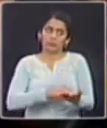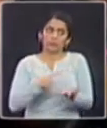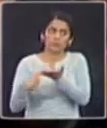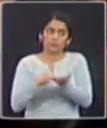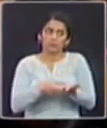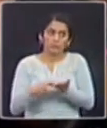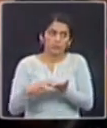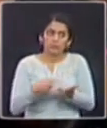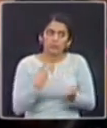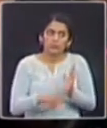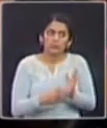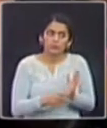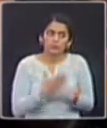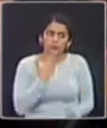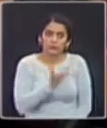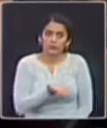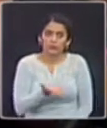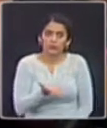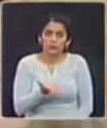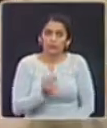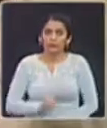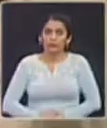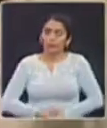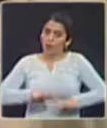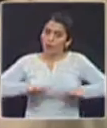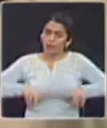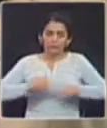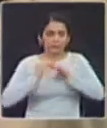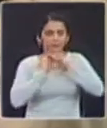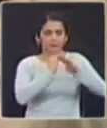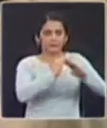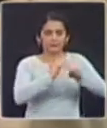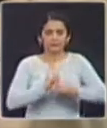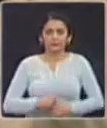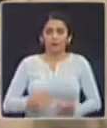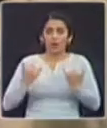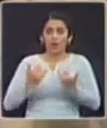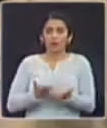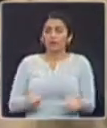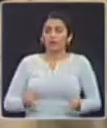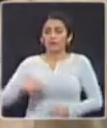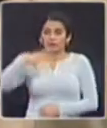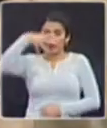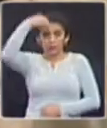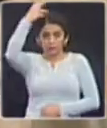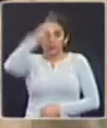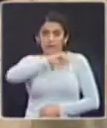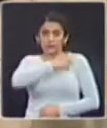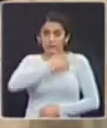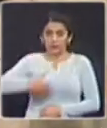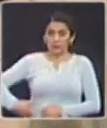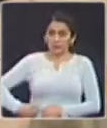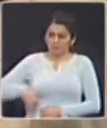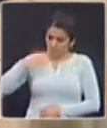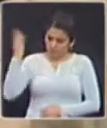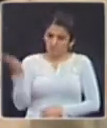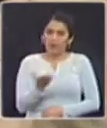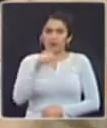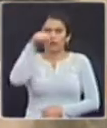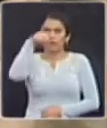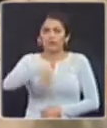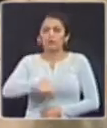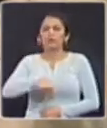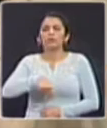esos ocupantes de curules. Ir al juicio político al vicepresidente de la República